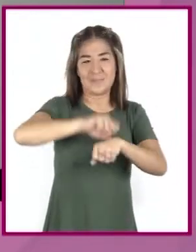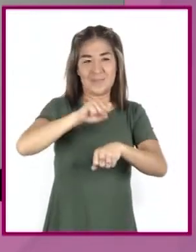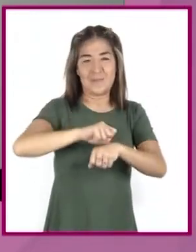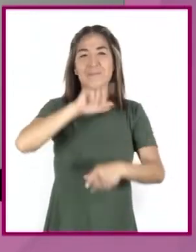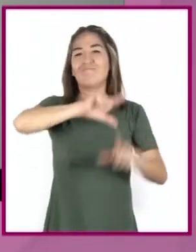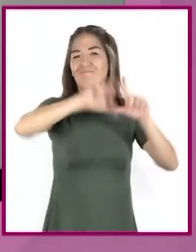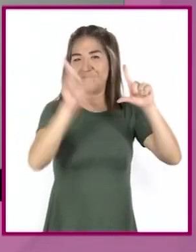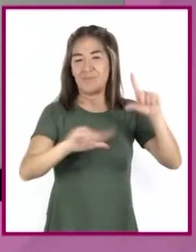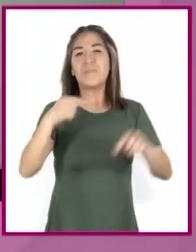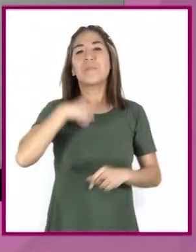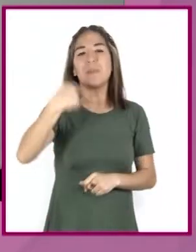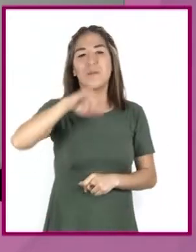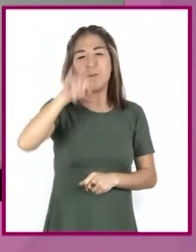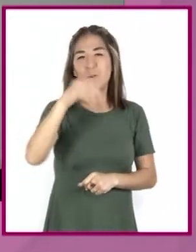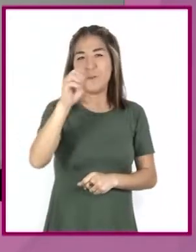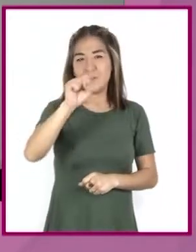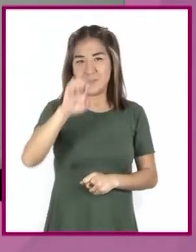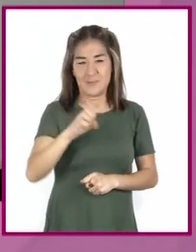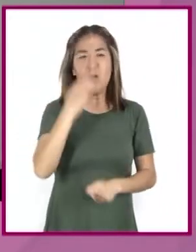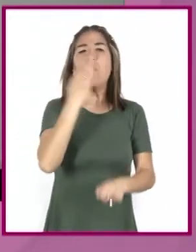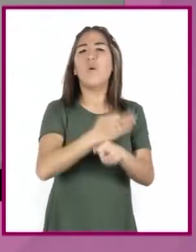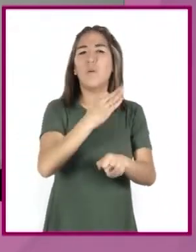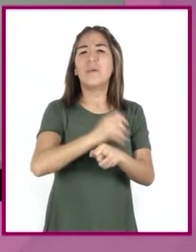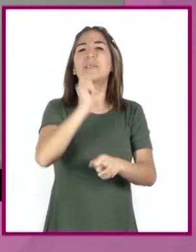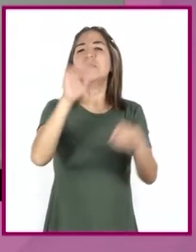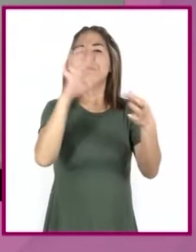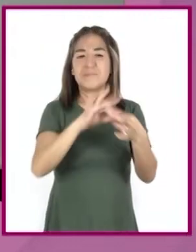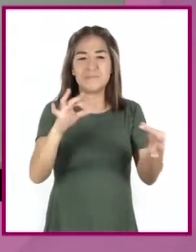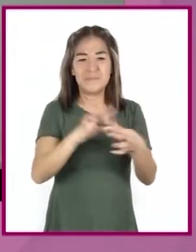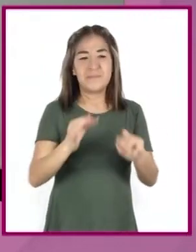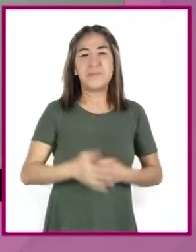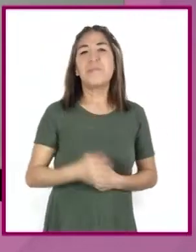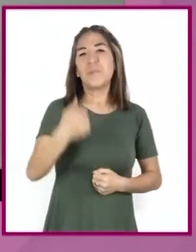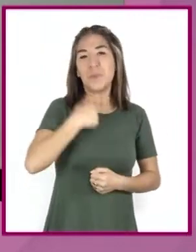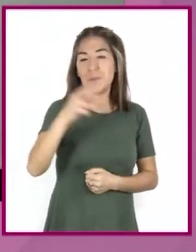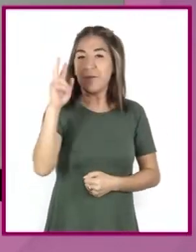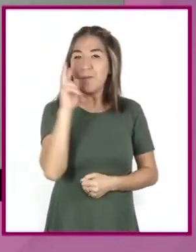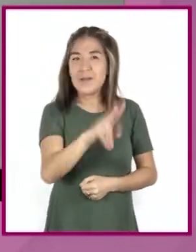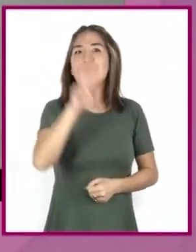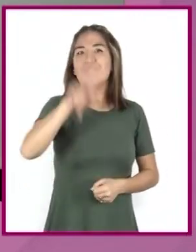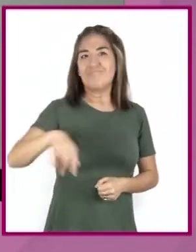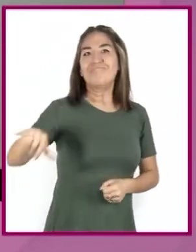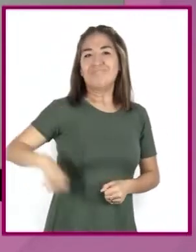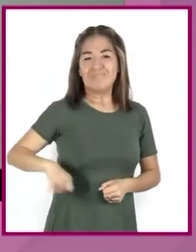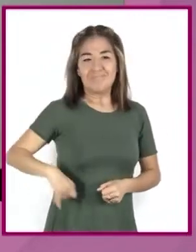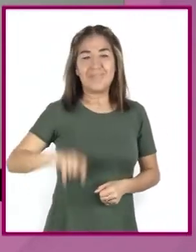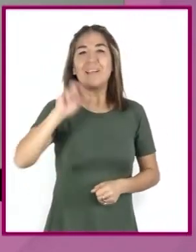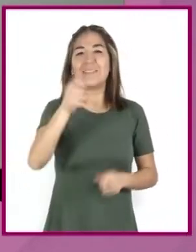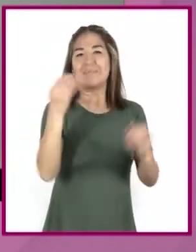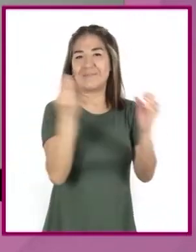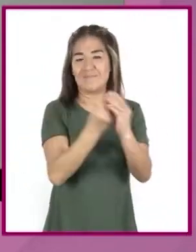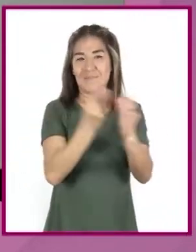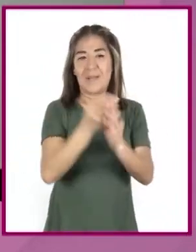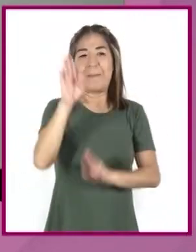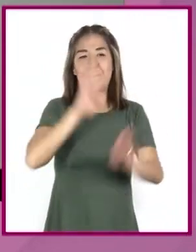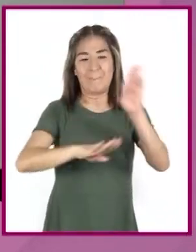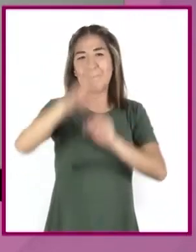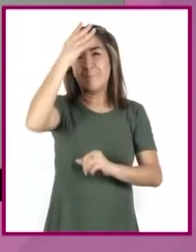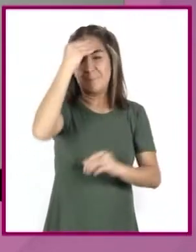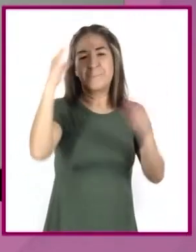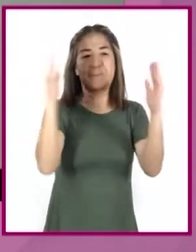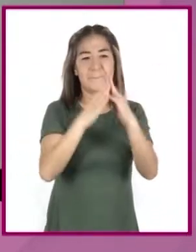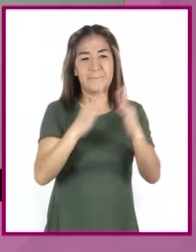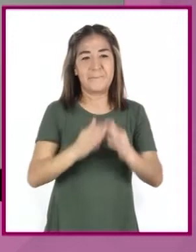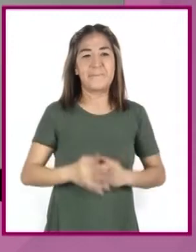Josué Rodríguez Bazán. Yo les quiero comentar sobre algo que me pareció muy interesante en las clases de biología Aprende en Casa.